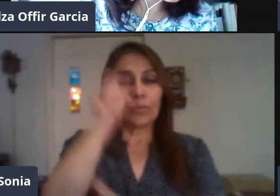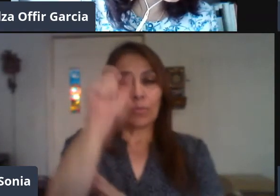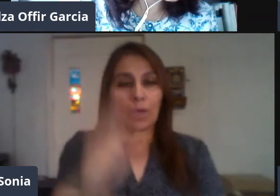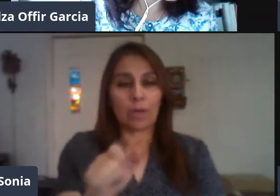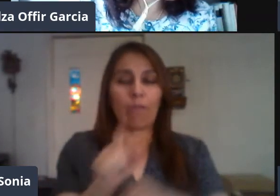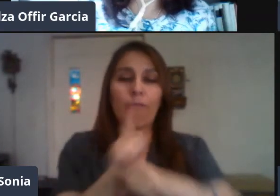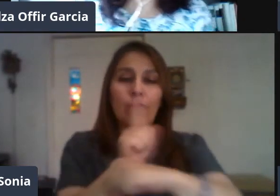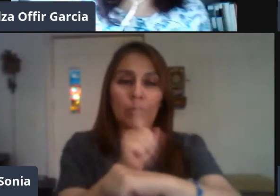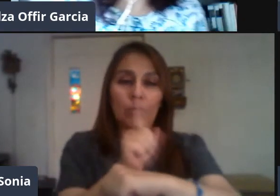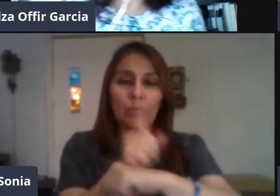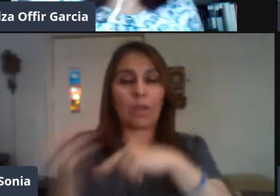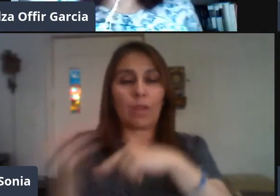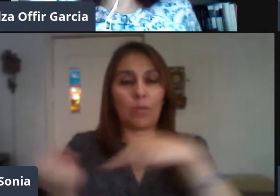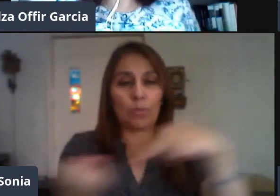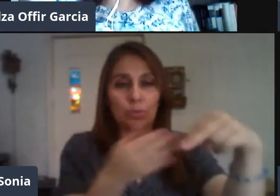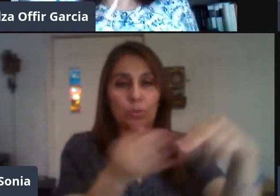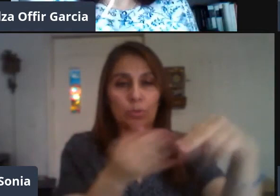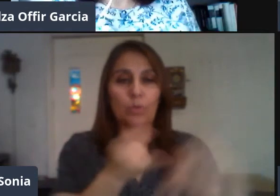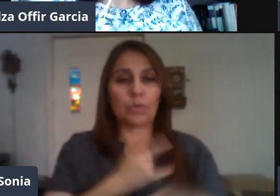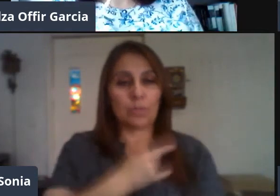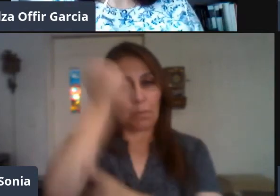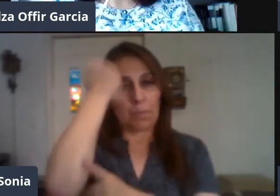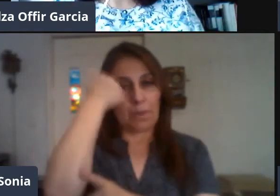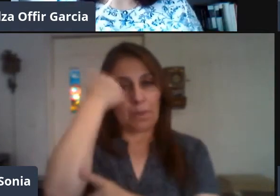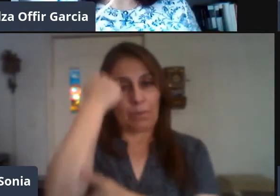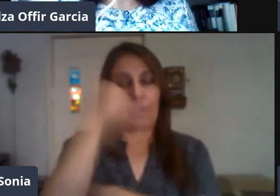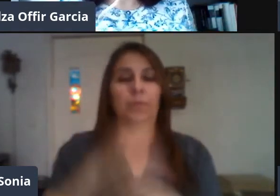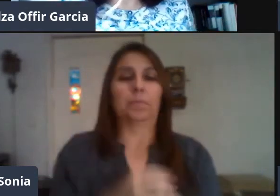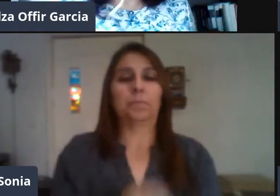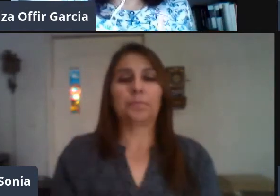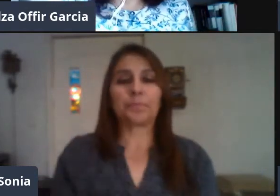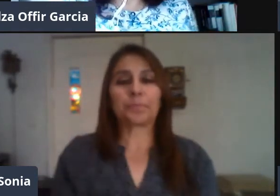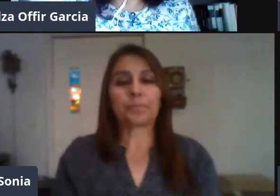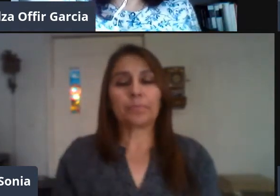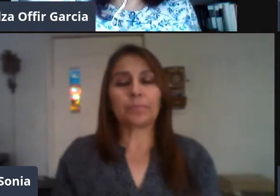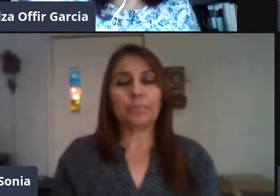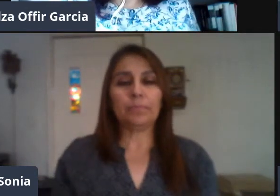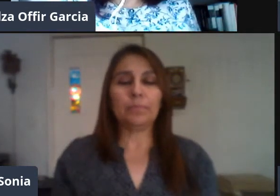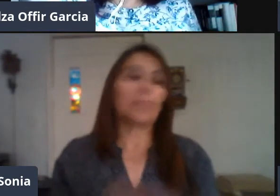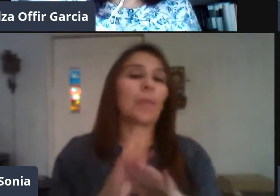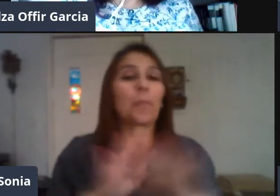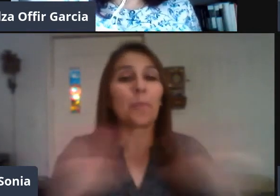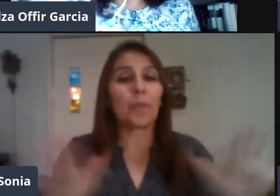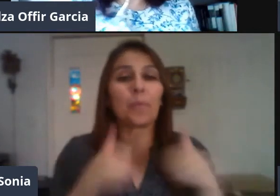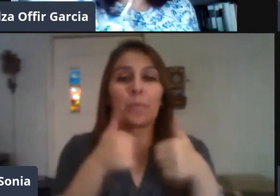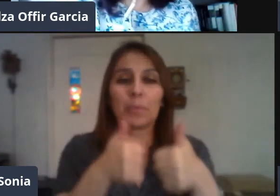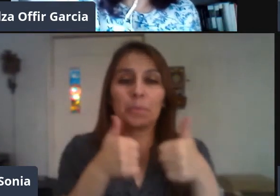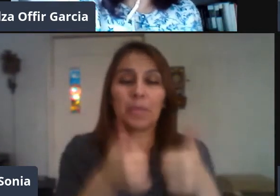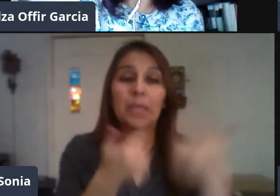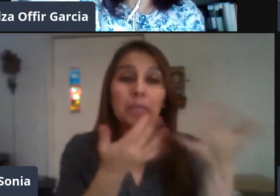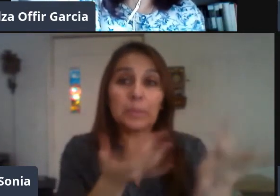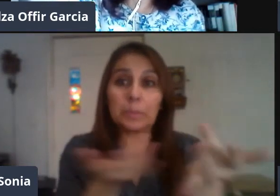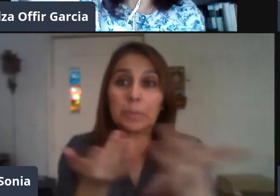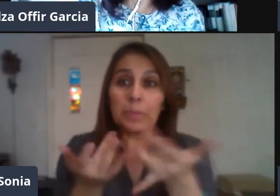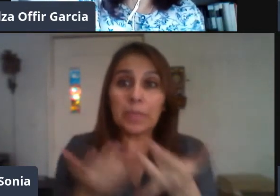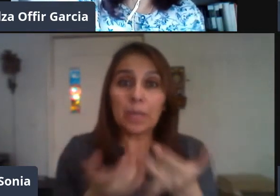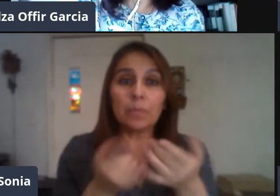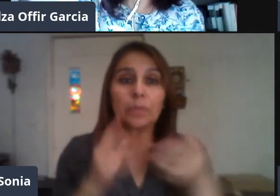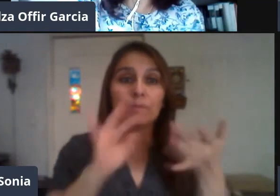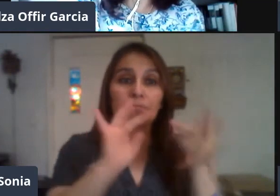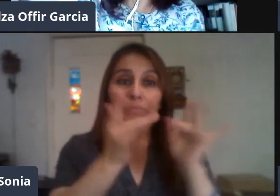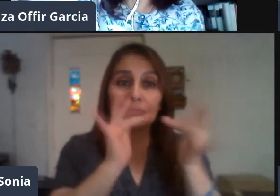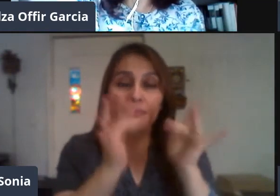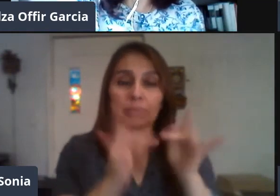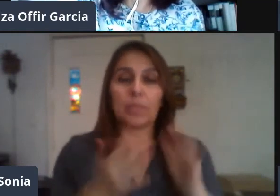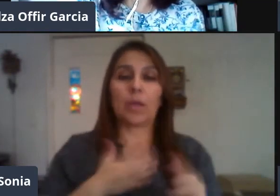de la universidad de agosto bueno muy bien esperemos allá que se vaya conectando yoani mi nombre es joanne a londoño